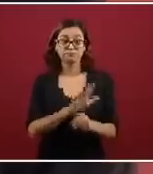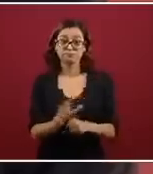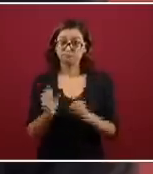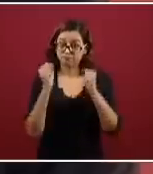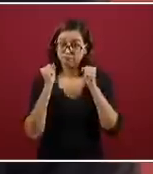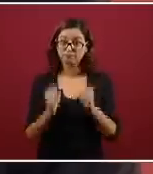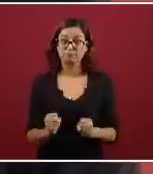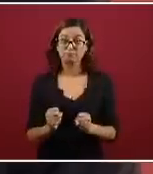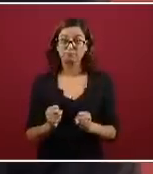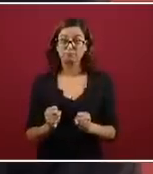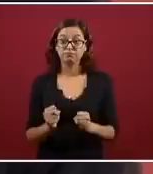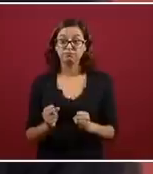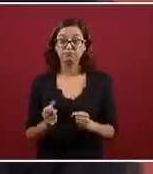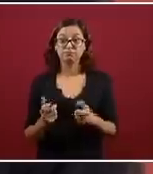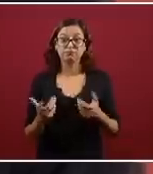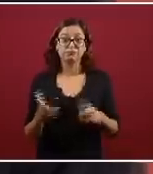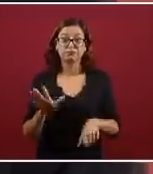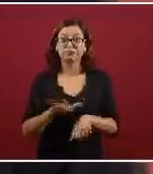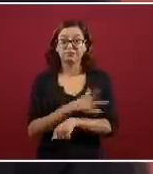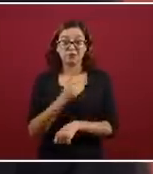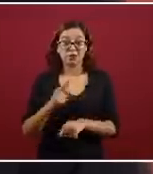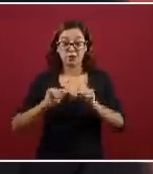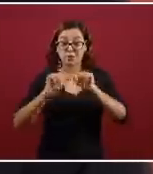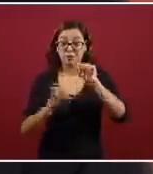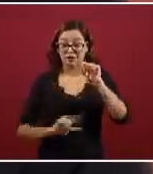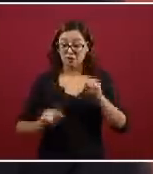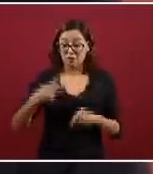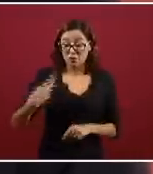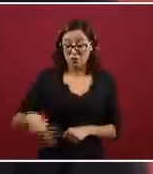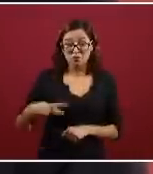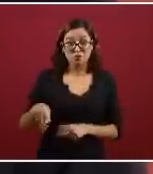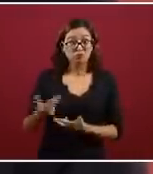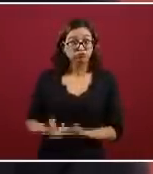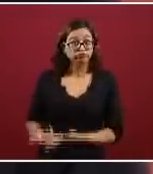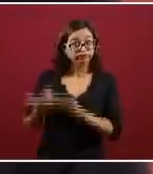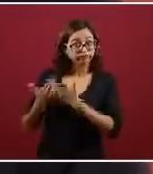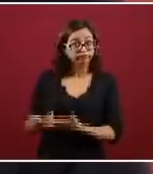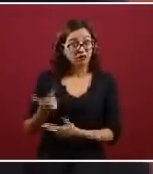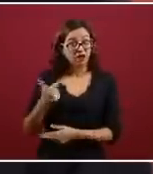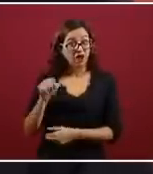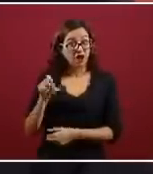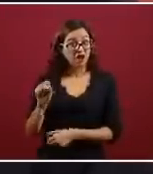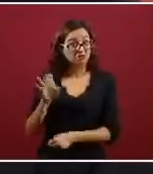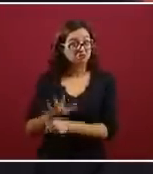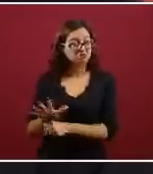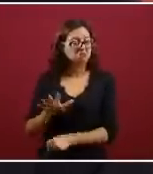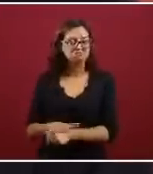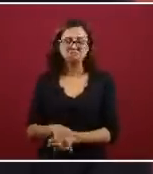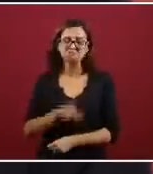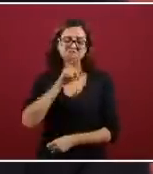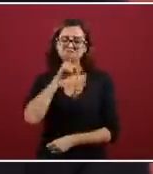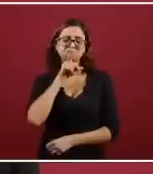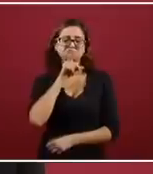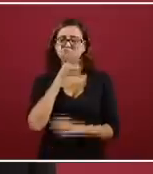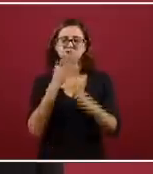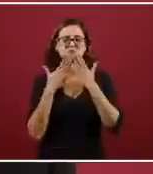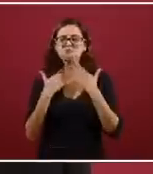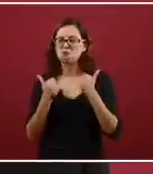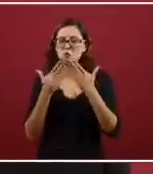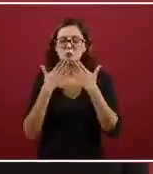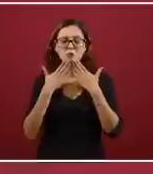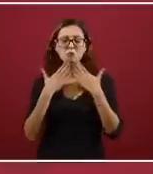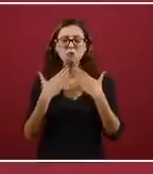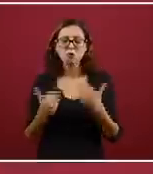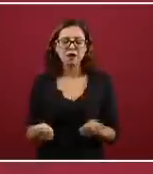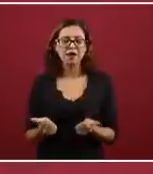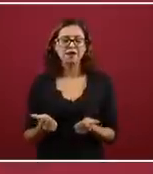porque no somos autosuficientes en gas. Vamos a producir más gas, sobre todo el